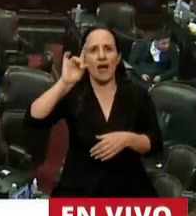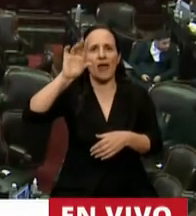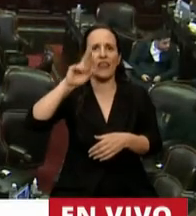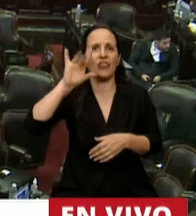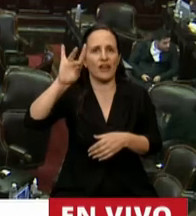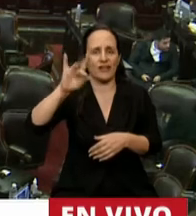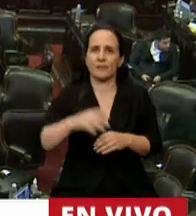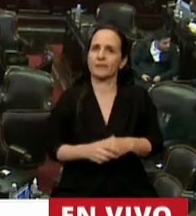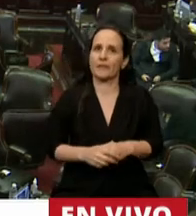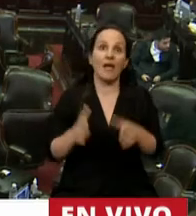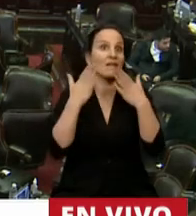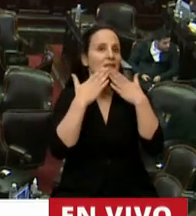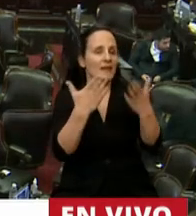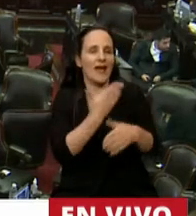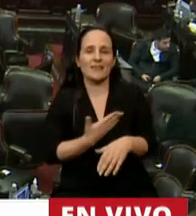Gracias, señor presidente.